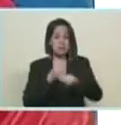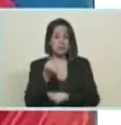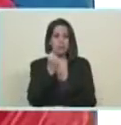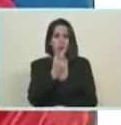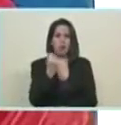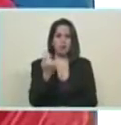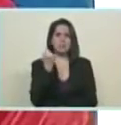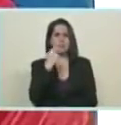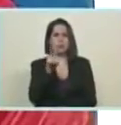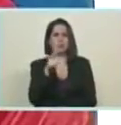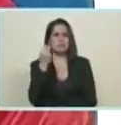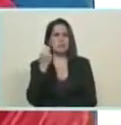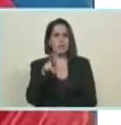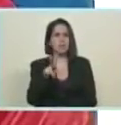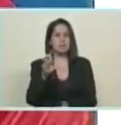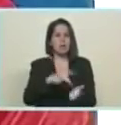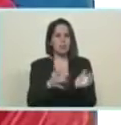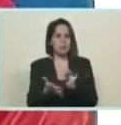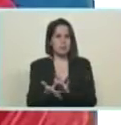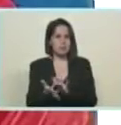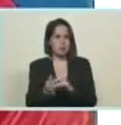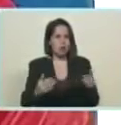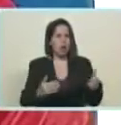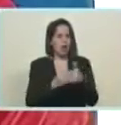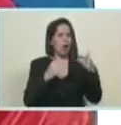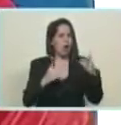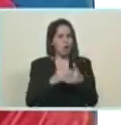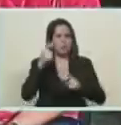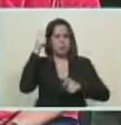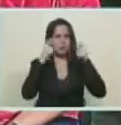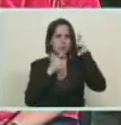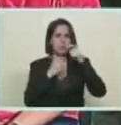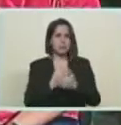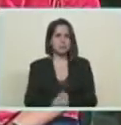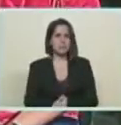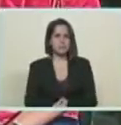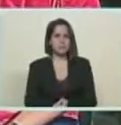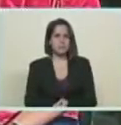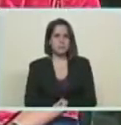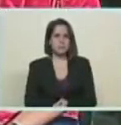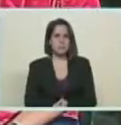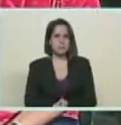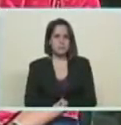11, 12 y 13 de abril contra el comandante Chávez.